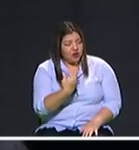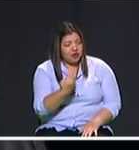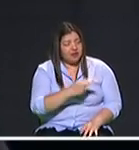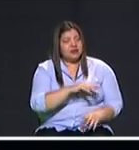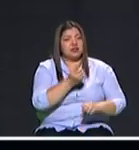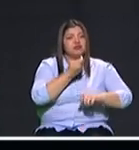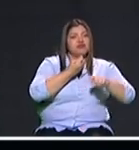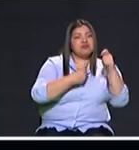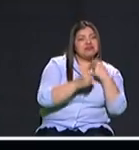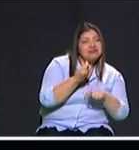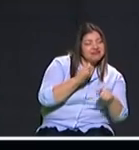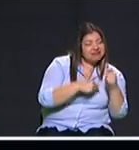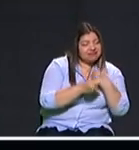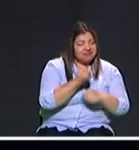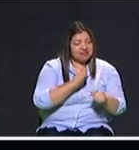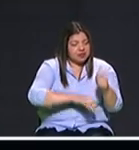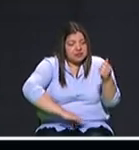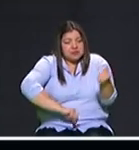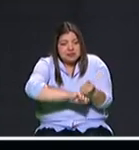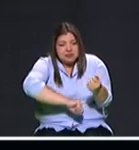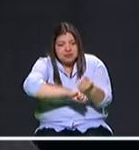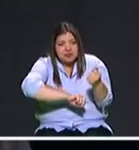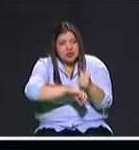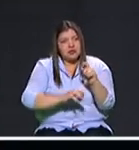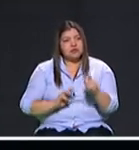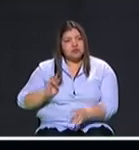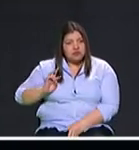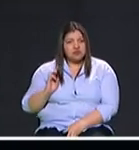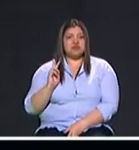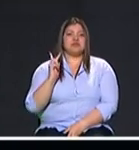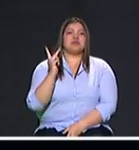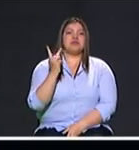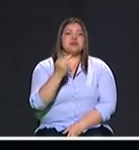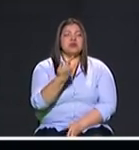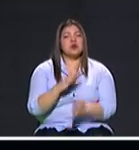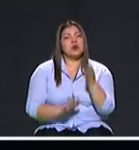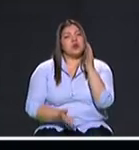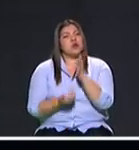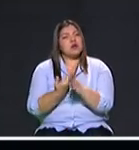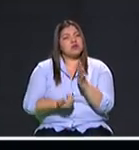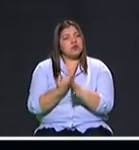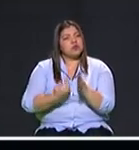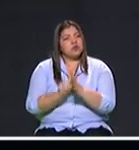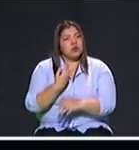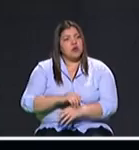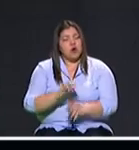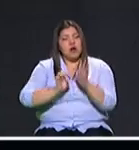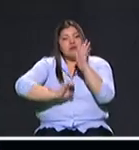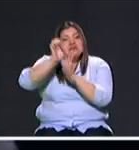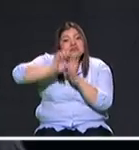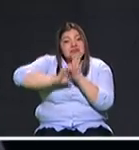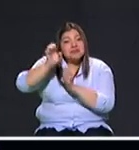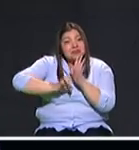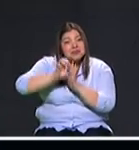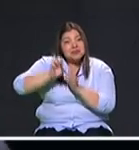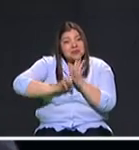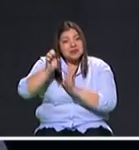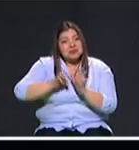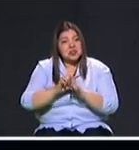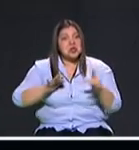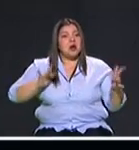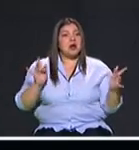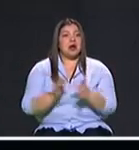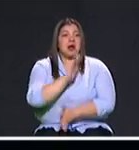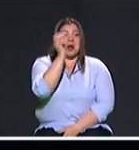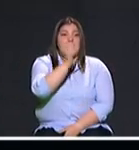medellín impulsaremos el ecosistema de innovación generaremos un sistema municipal de emprendimiento que posibilite el